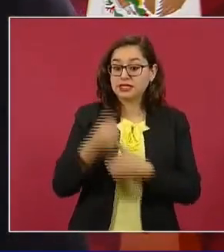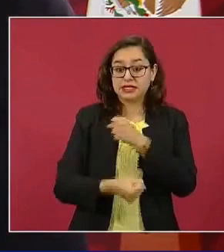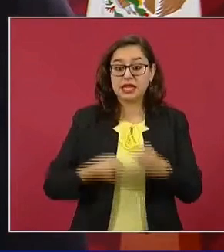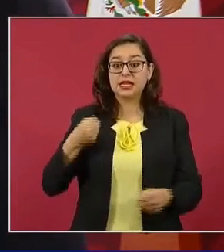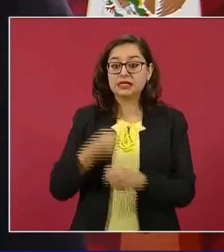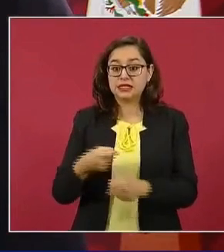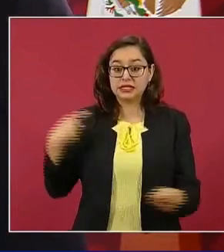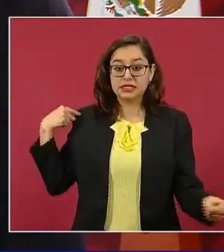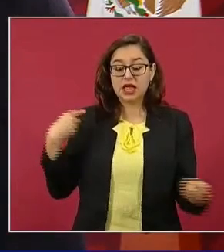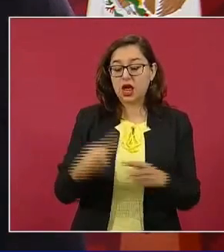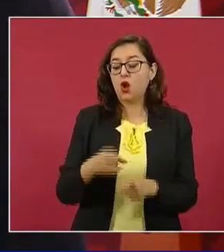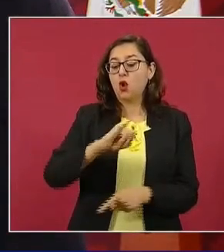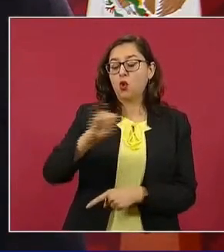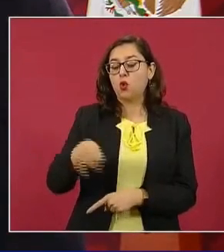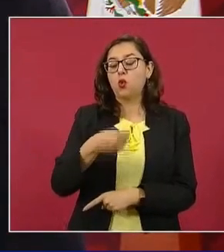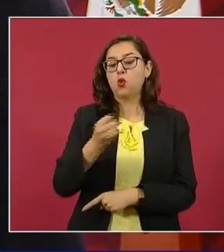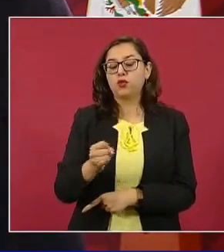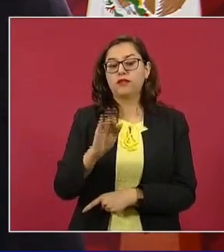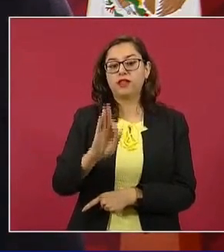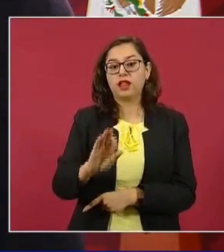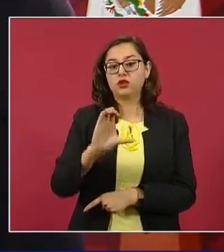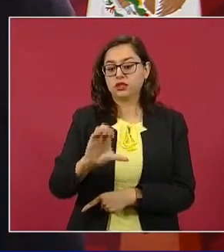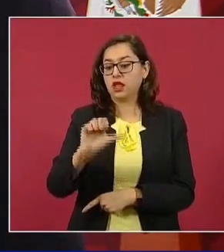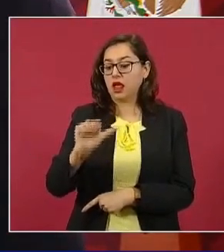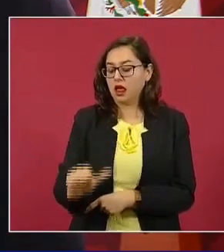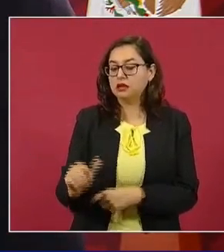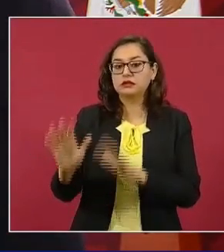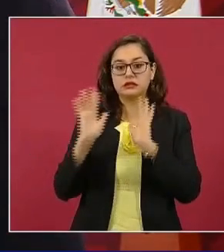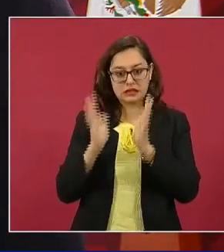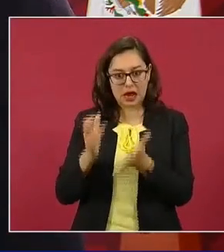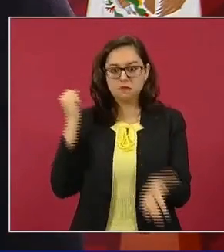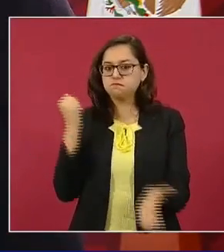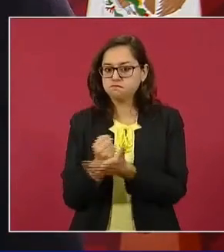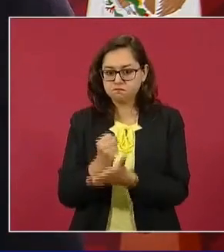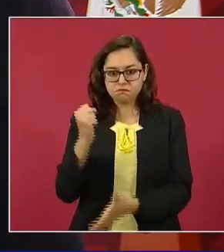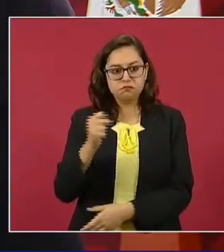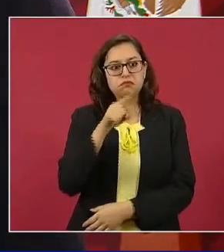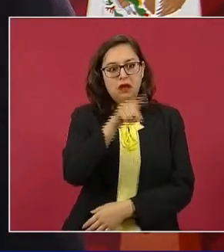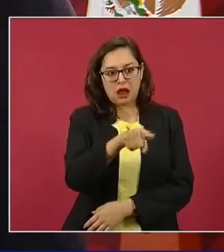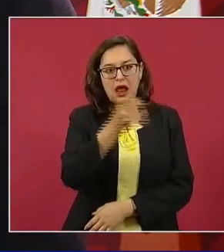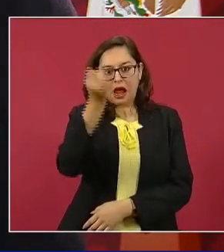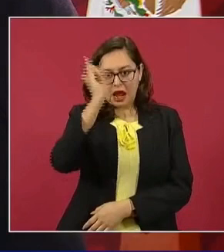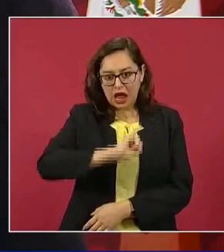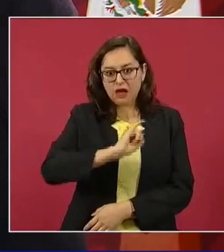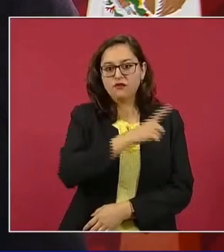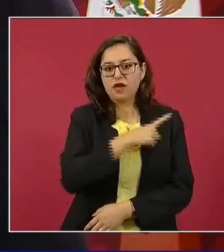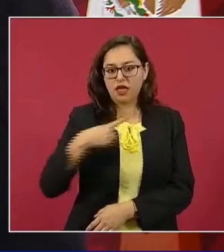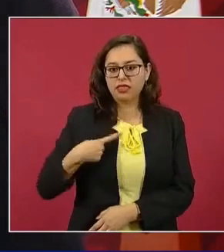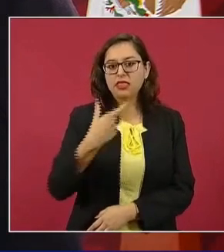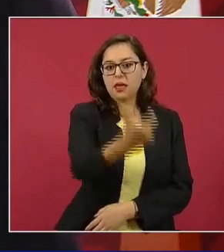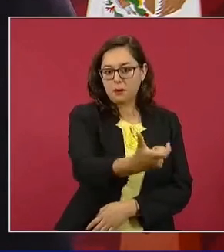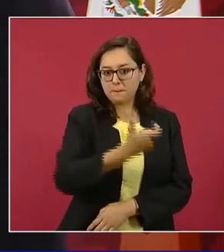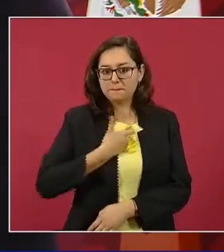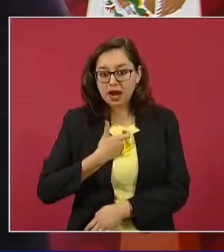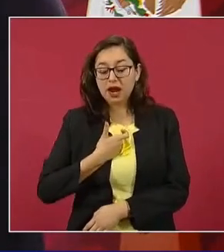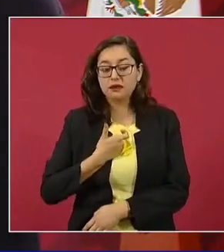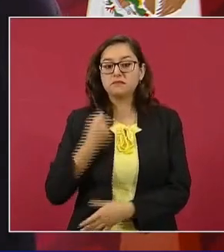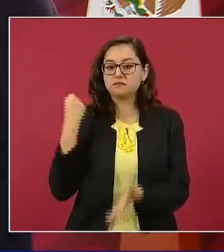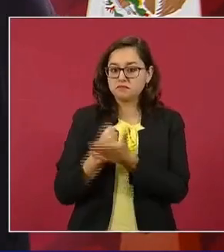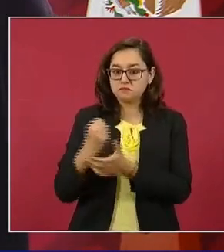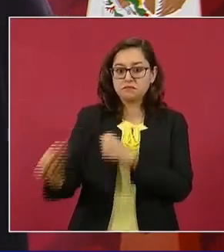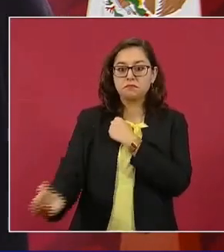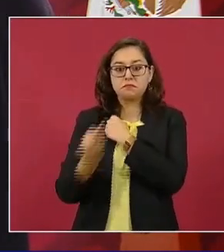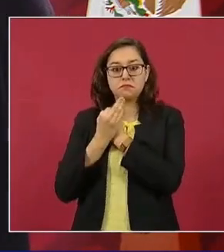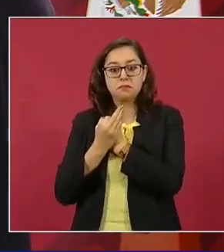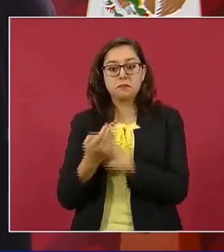favor en la Junta Federal de Conciliación. Sin embargo, hace poco se fue, lo regresaron el expediente y en 3